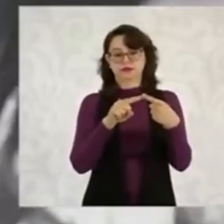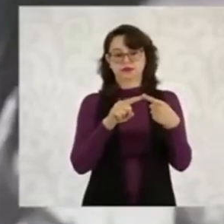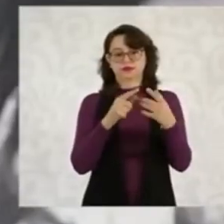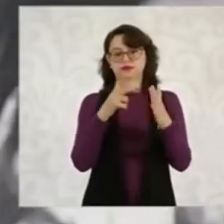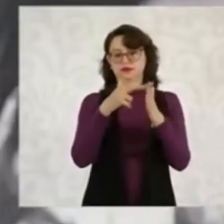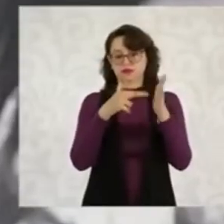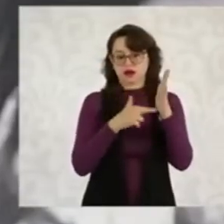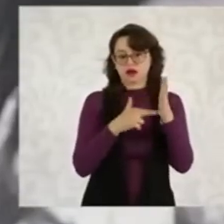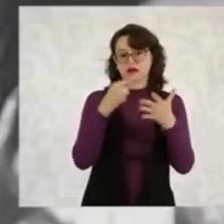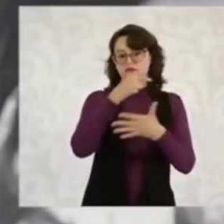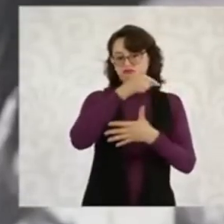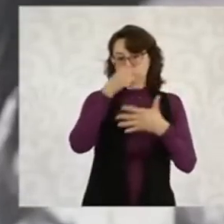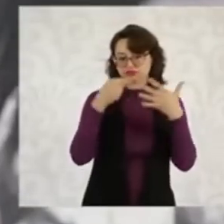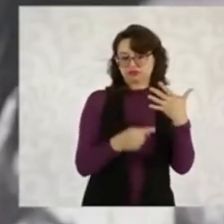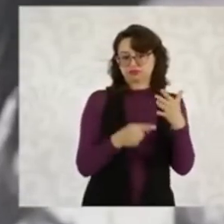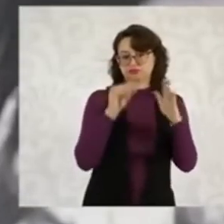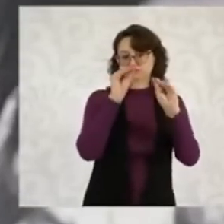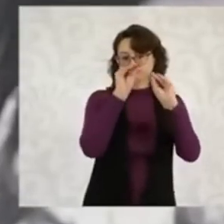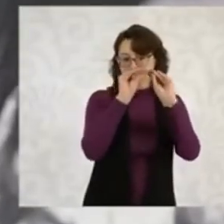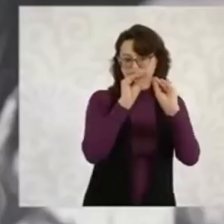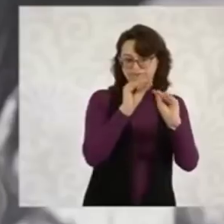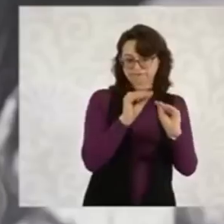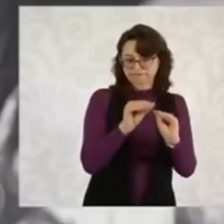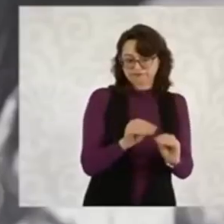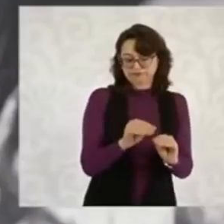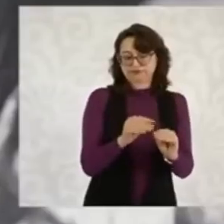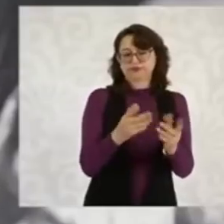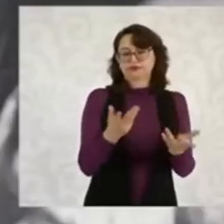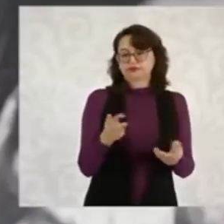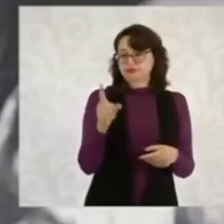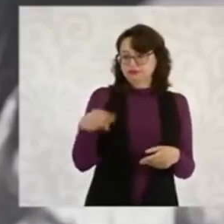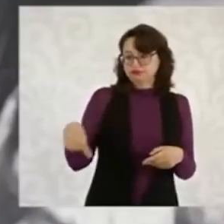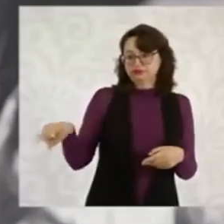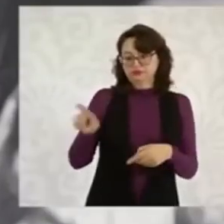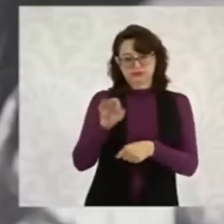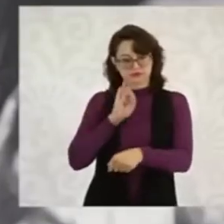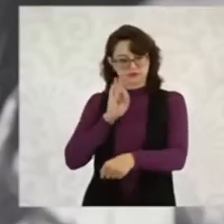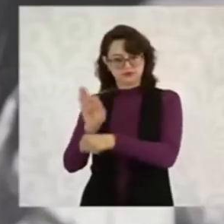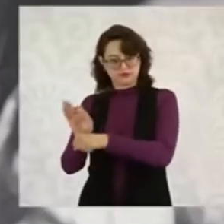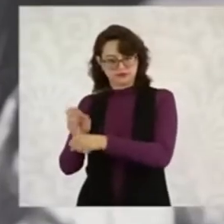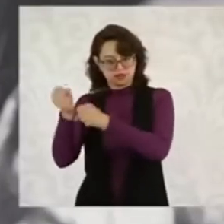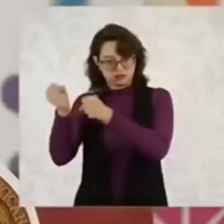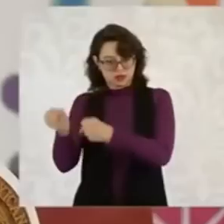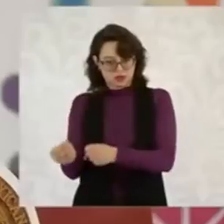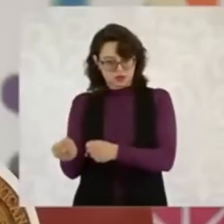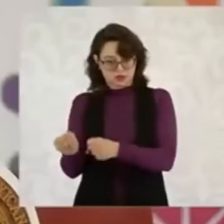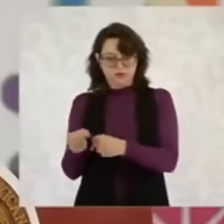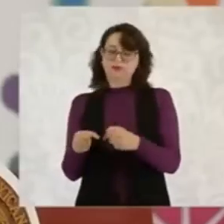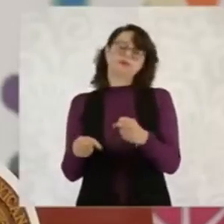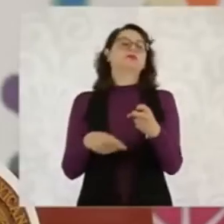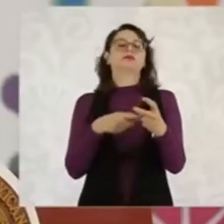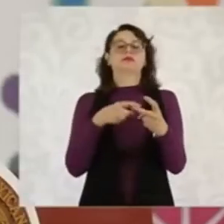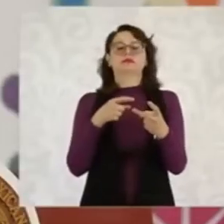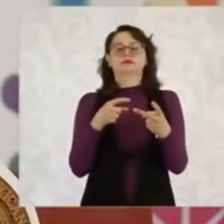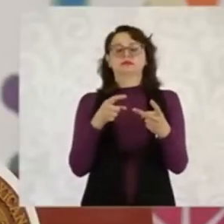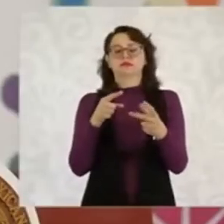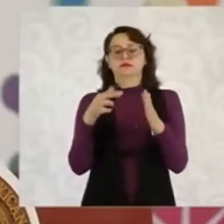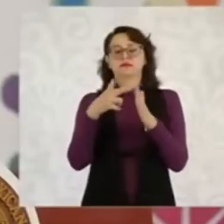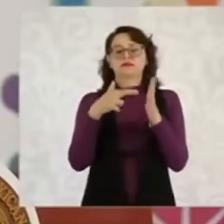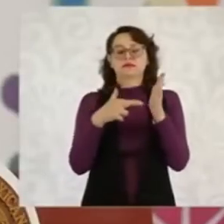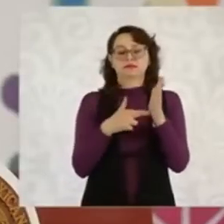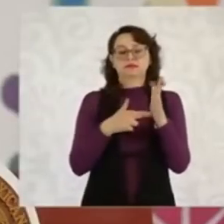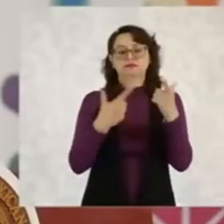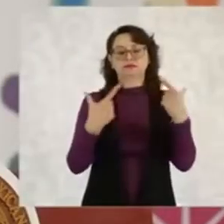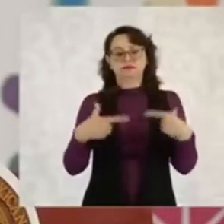las reglas, en donde pues va a asegurarse a las personas trabajadoras de las plataformas digitales y estas reglas pues bueno